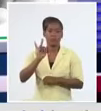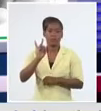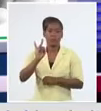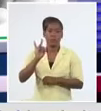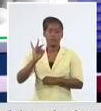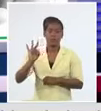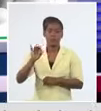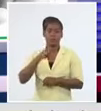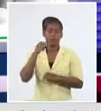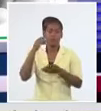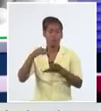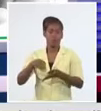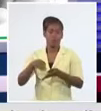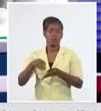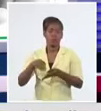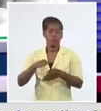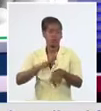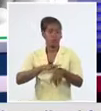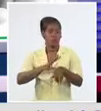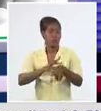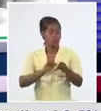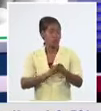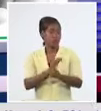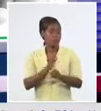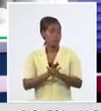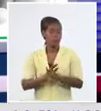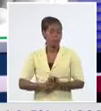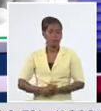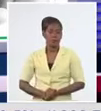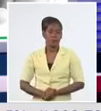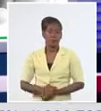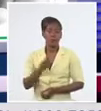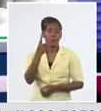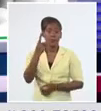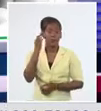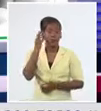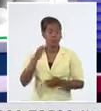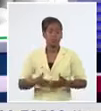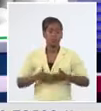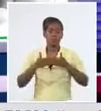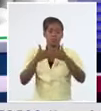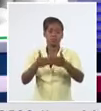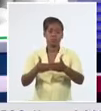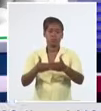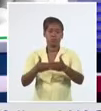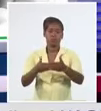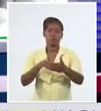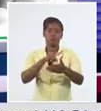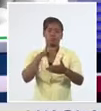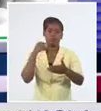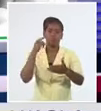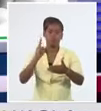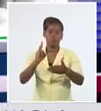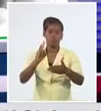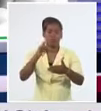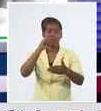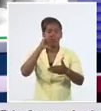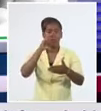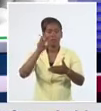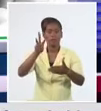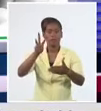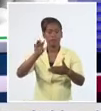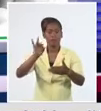como consecuencia de la enfermedad, entre ellos una embarazada de solo 37 años. Por tanto, sigue